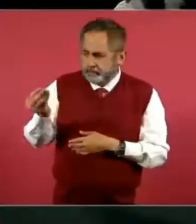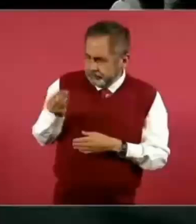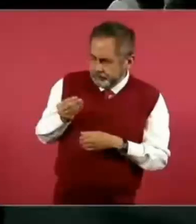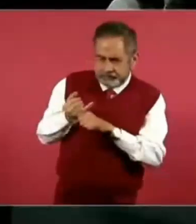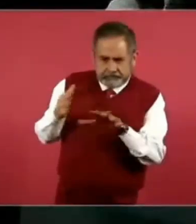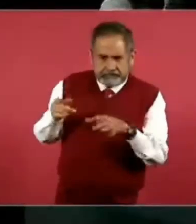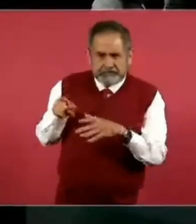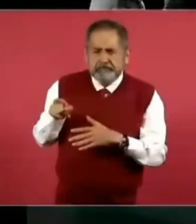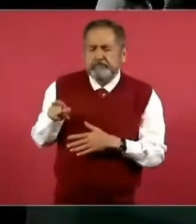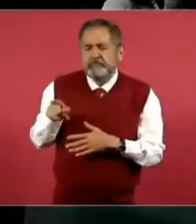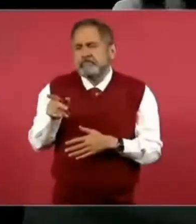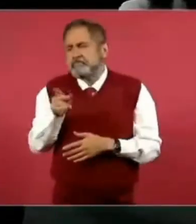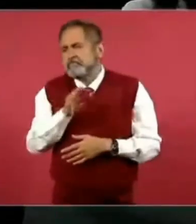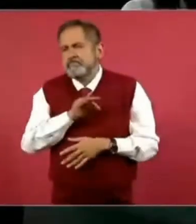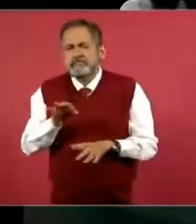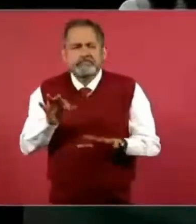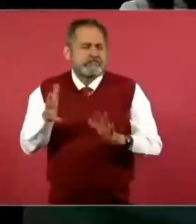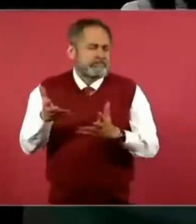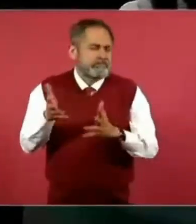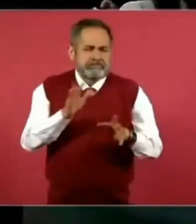en promedio